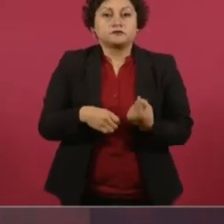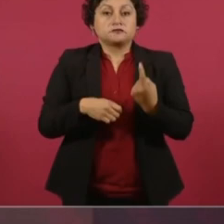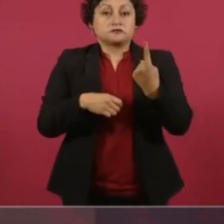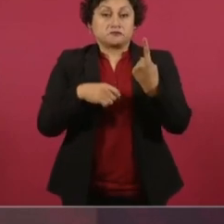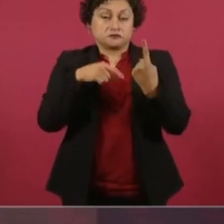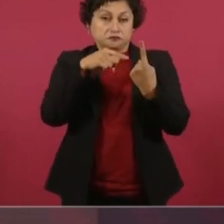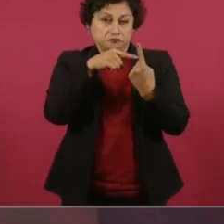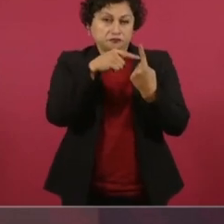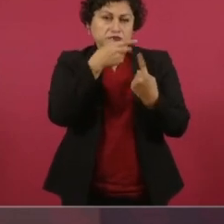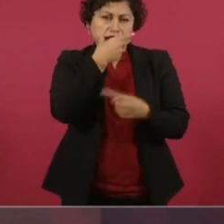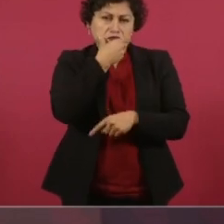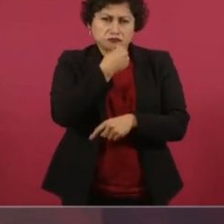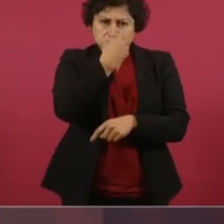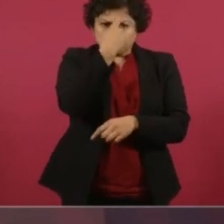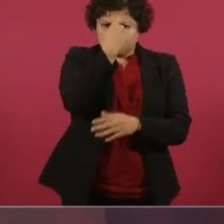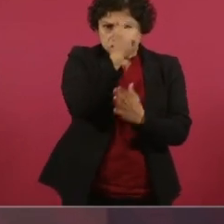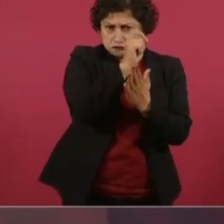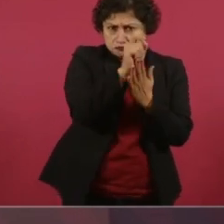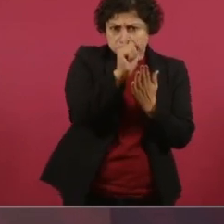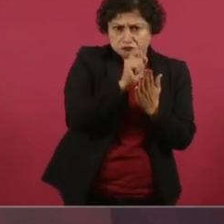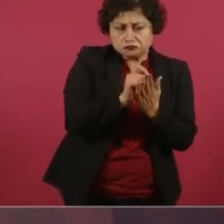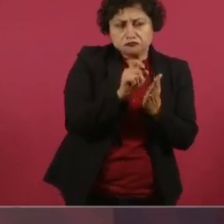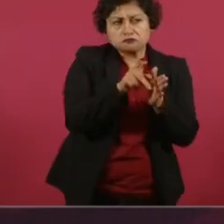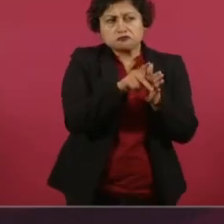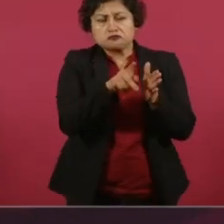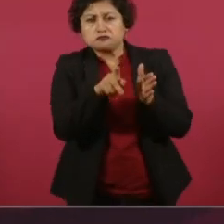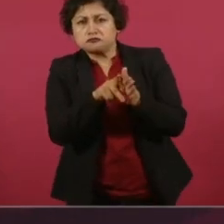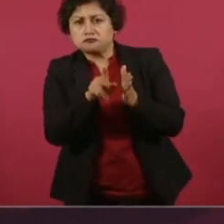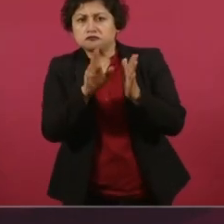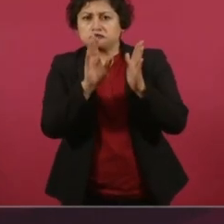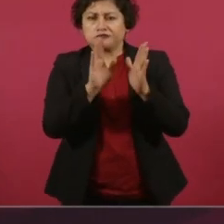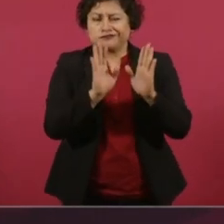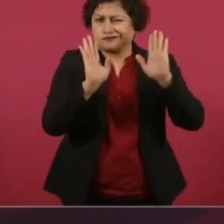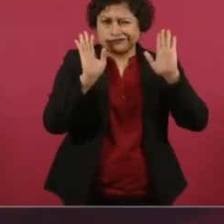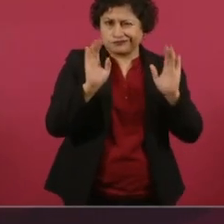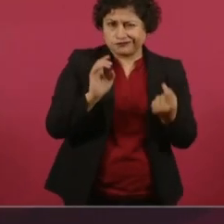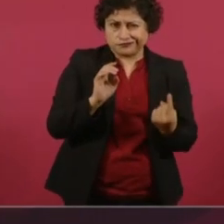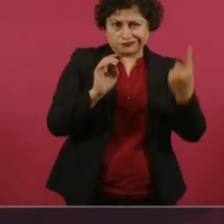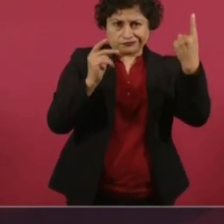intelectual, un escritor, un periodista, cualquier persona,